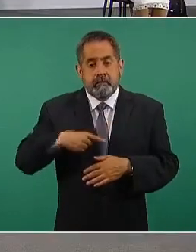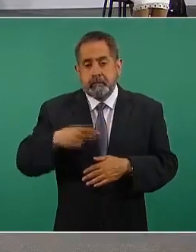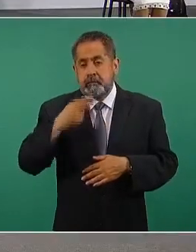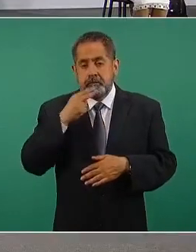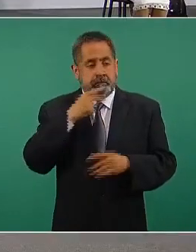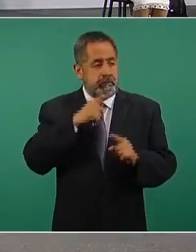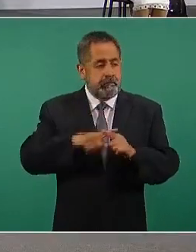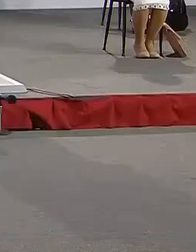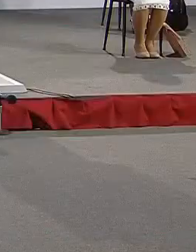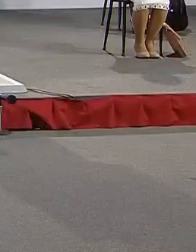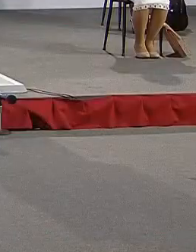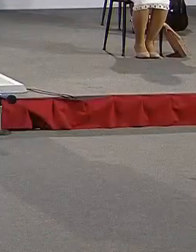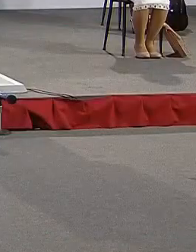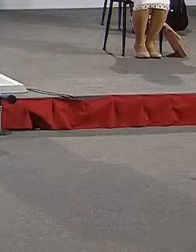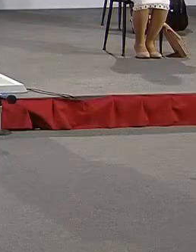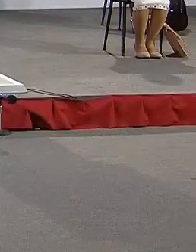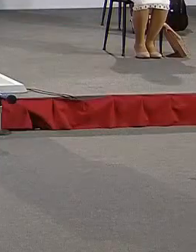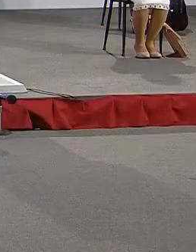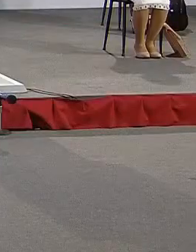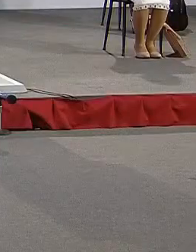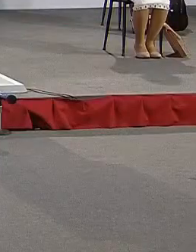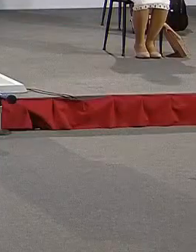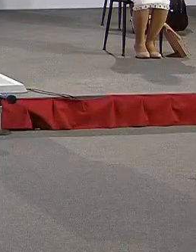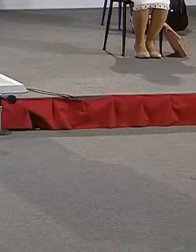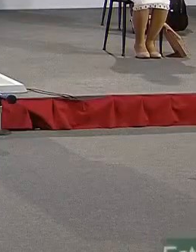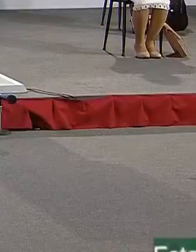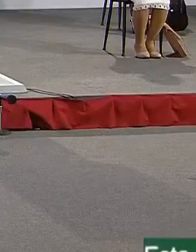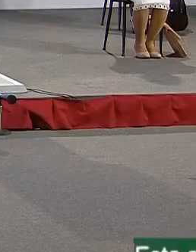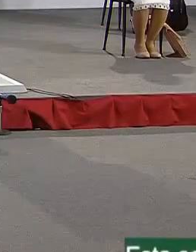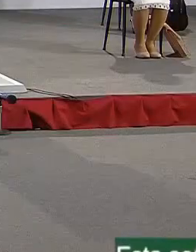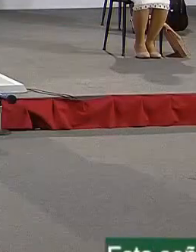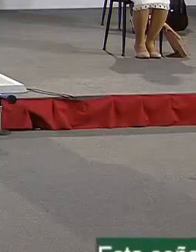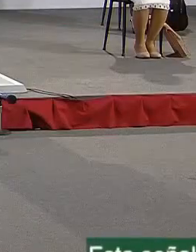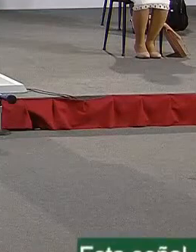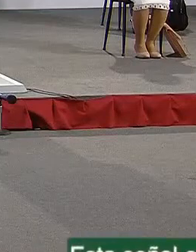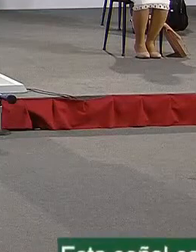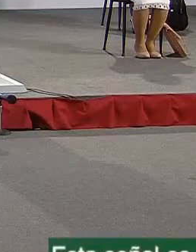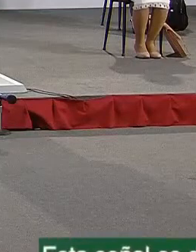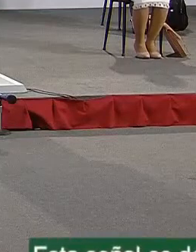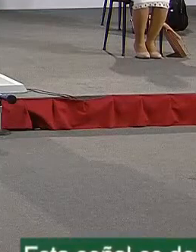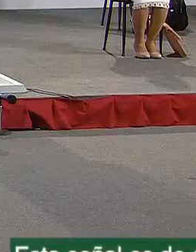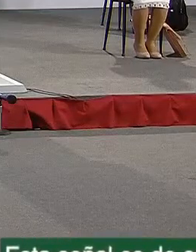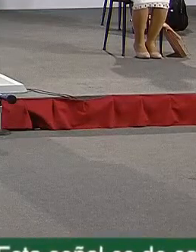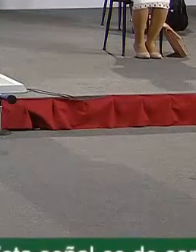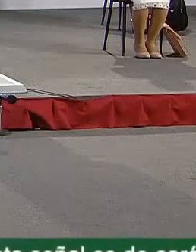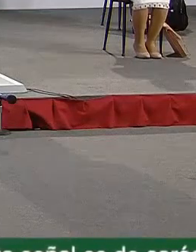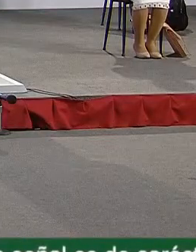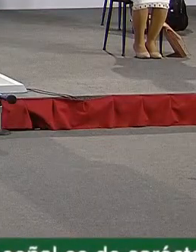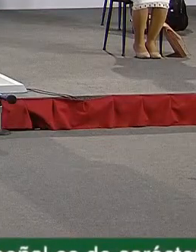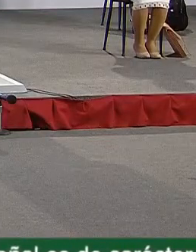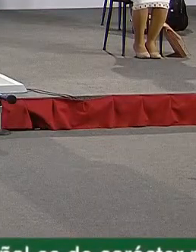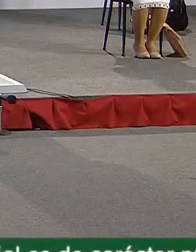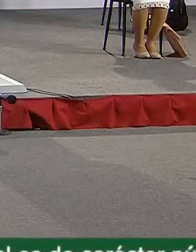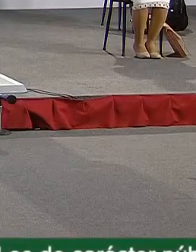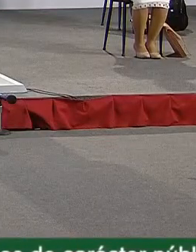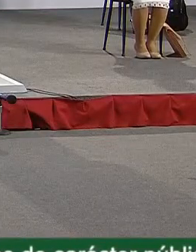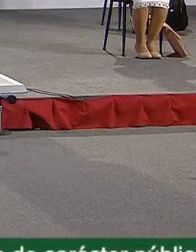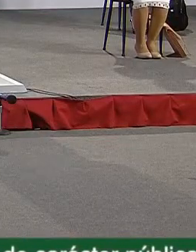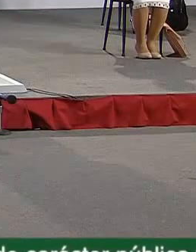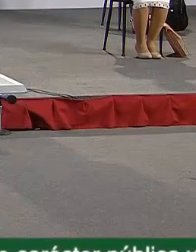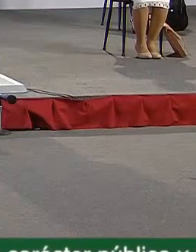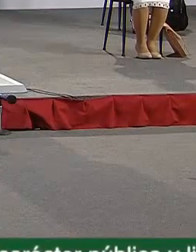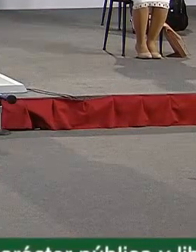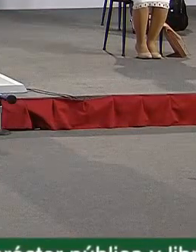todos los servicios de salud y de asistencia social para instrumentar medidas ante la enfermedad. Ante ello es